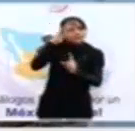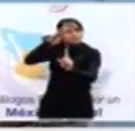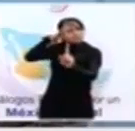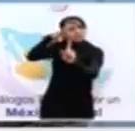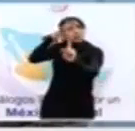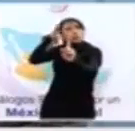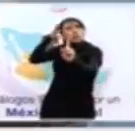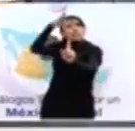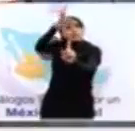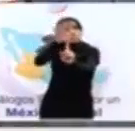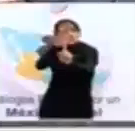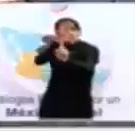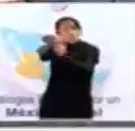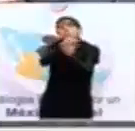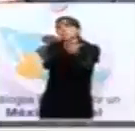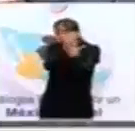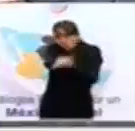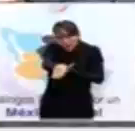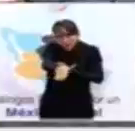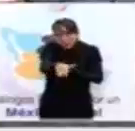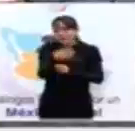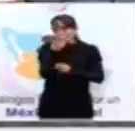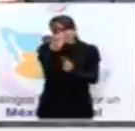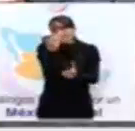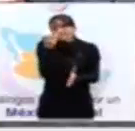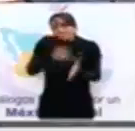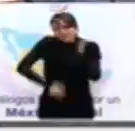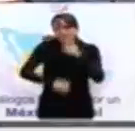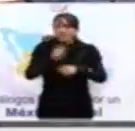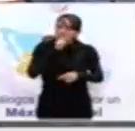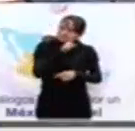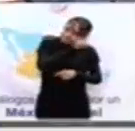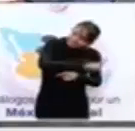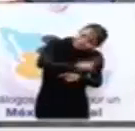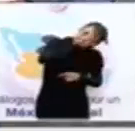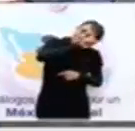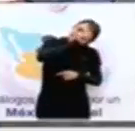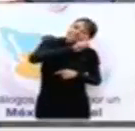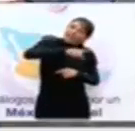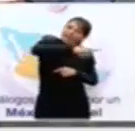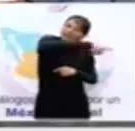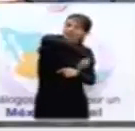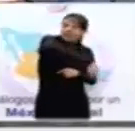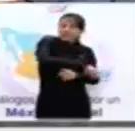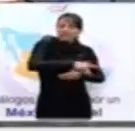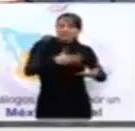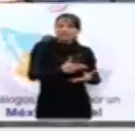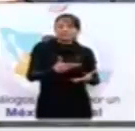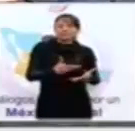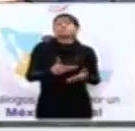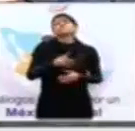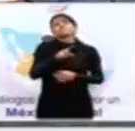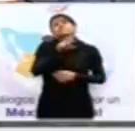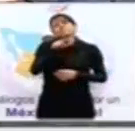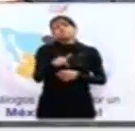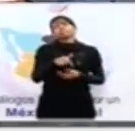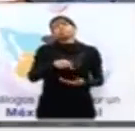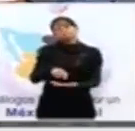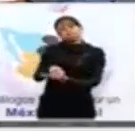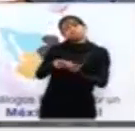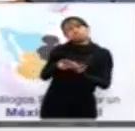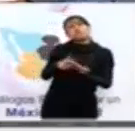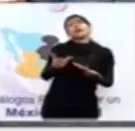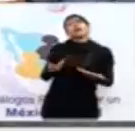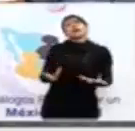alcanzar, a la cual es necesario, por supuesto, para poder ponerla en ejecución, fortalecer